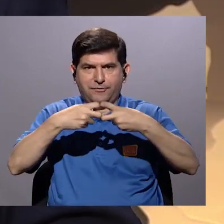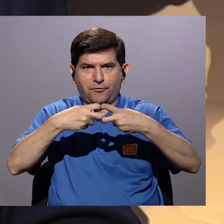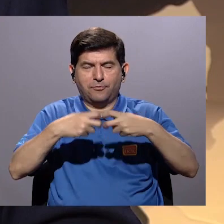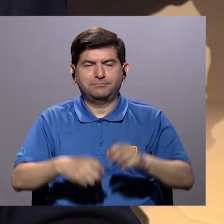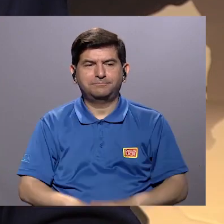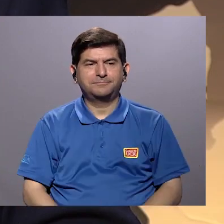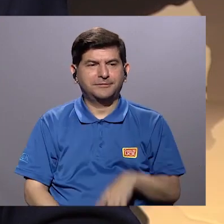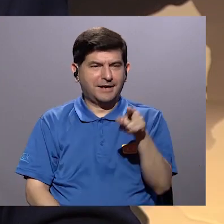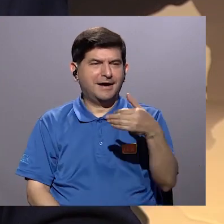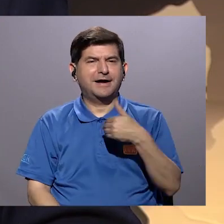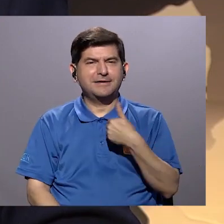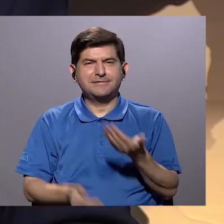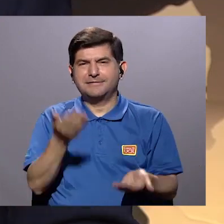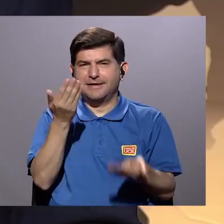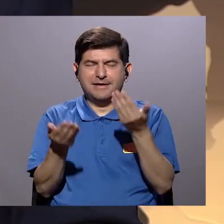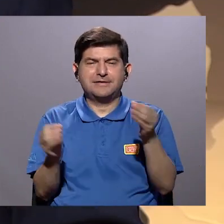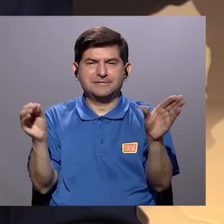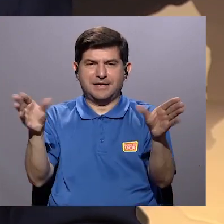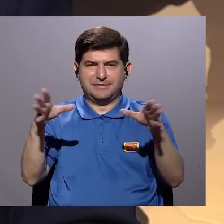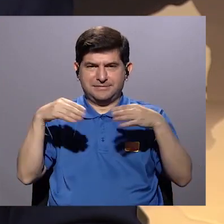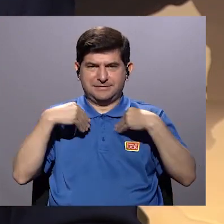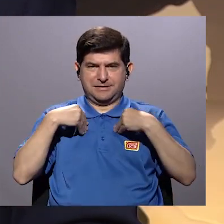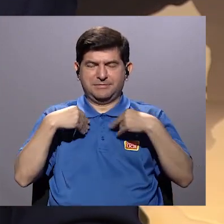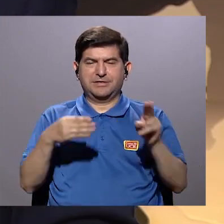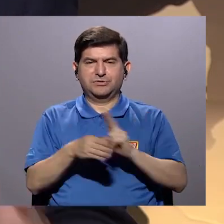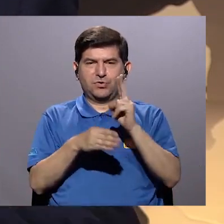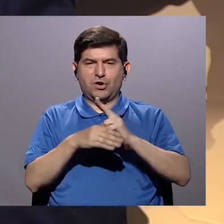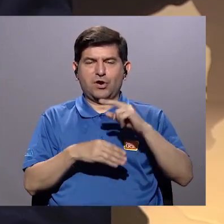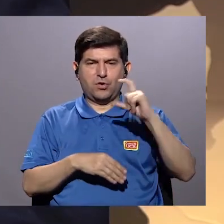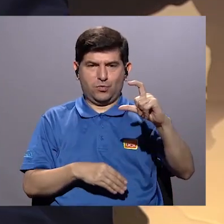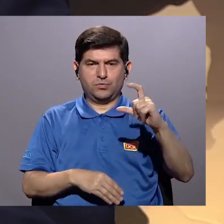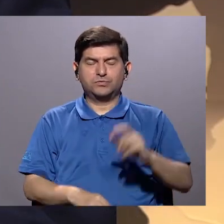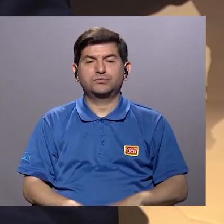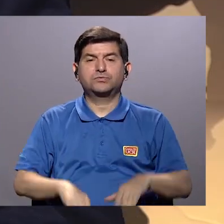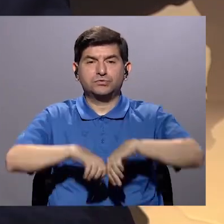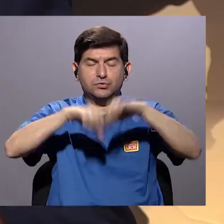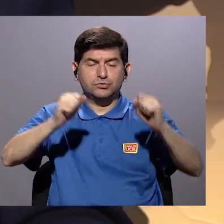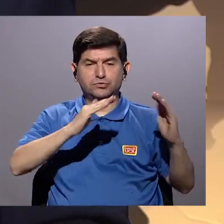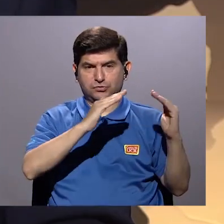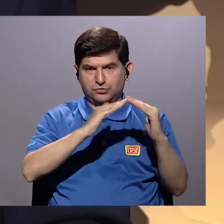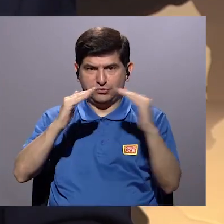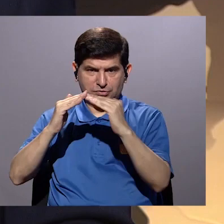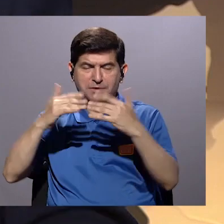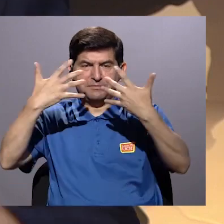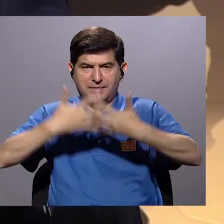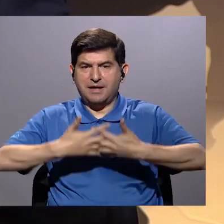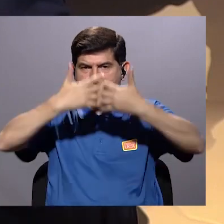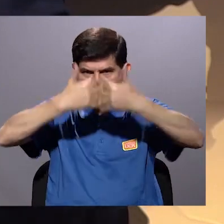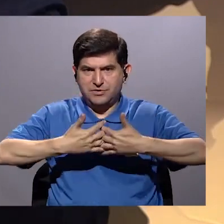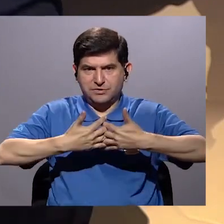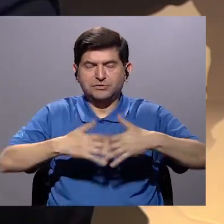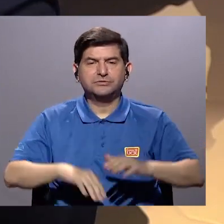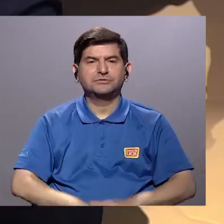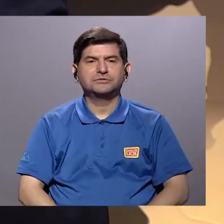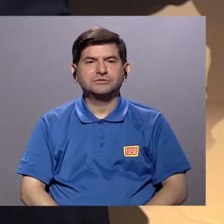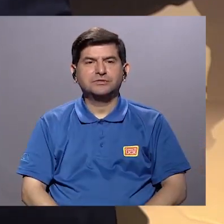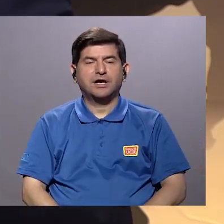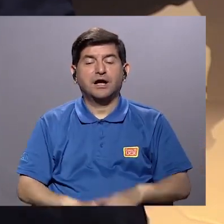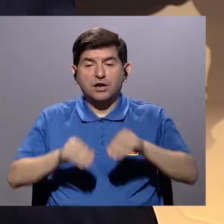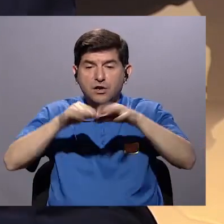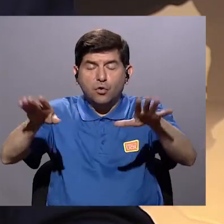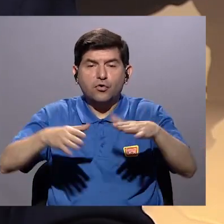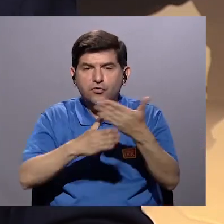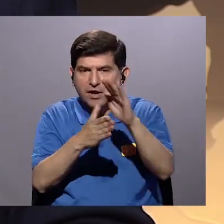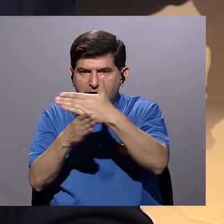donde ha tenido más acogida, ¿verdad? El uso de baterías. Para sistemas residenciales, sistemas industriales, luego redes de distribución, que